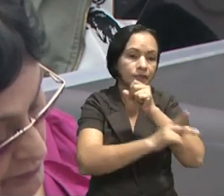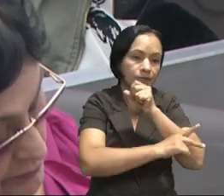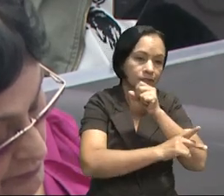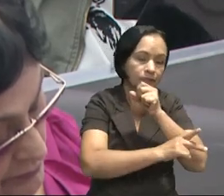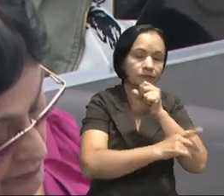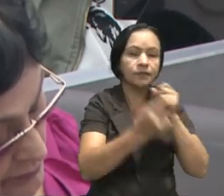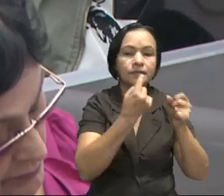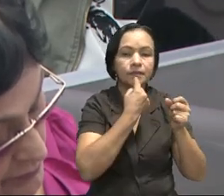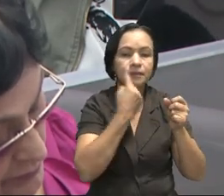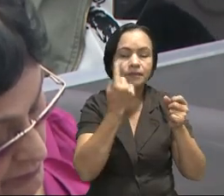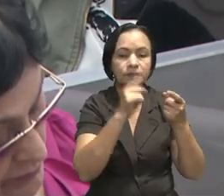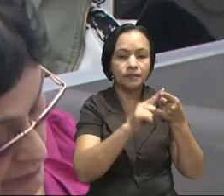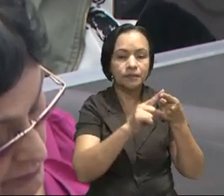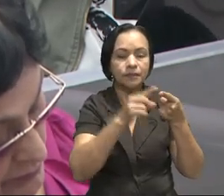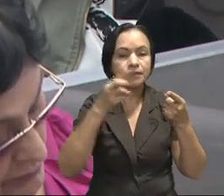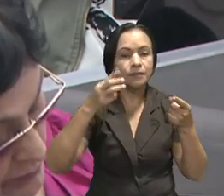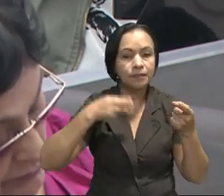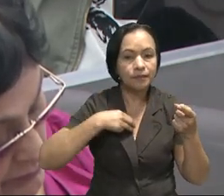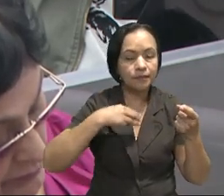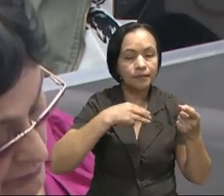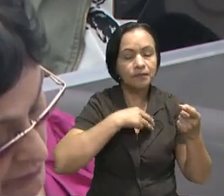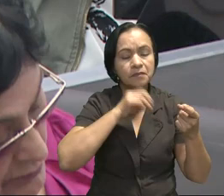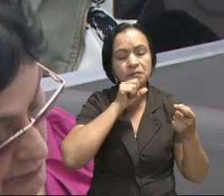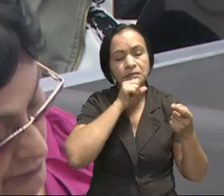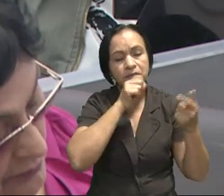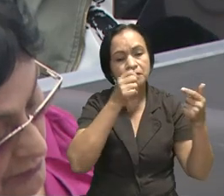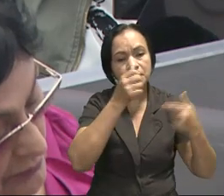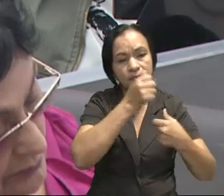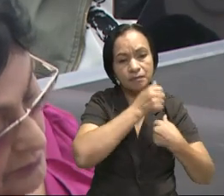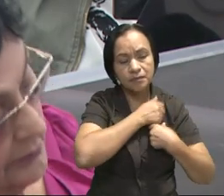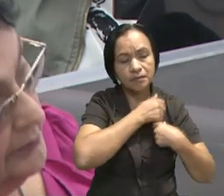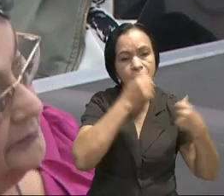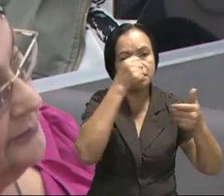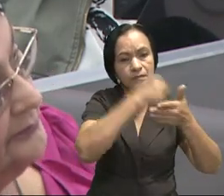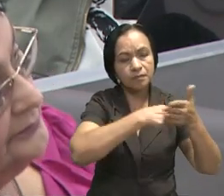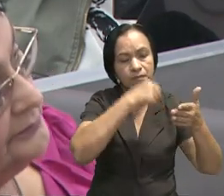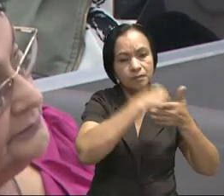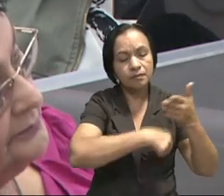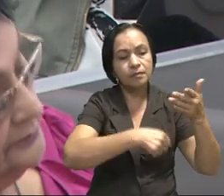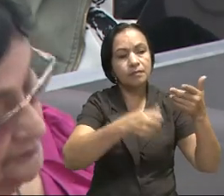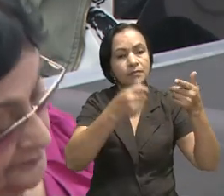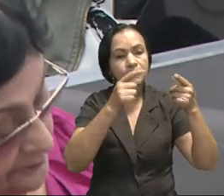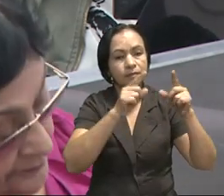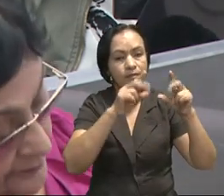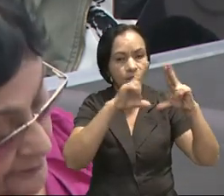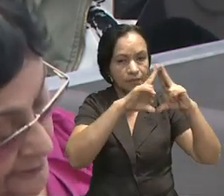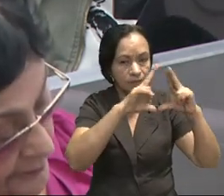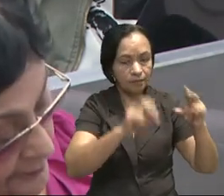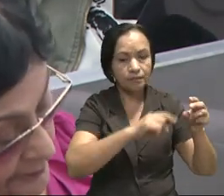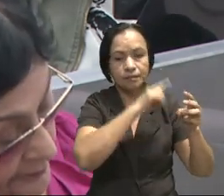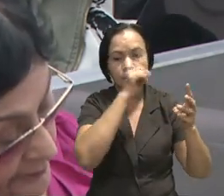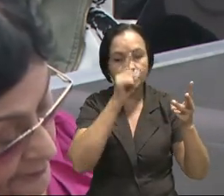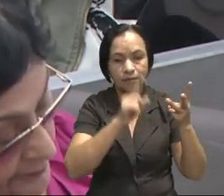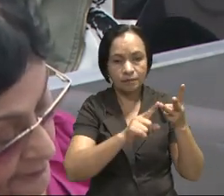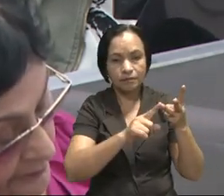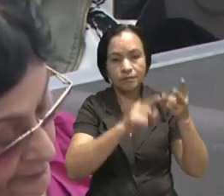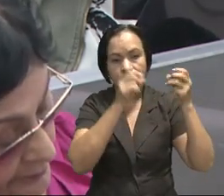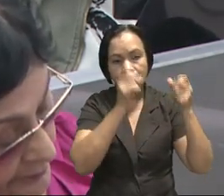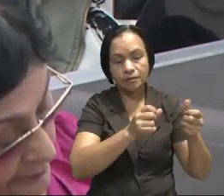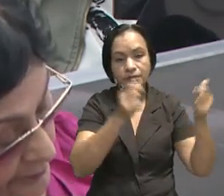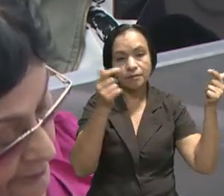¿A quiénes? A los miembros veteranos del Ejército Defensor de la Soberanía Nacional,